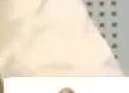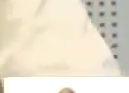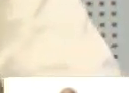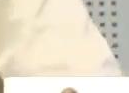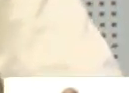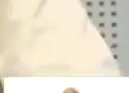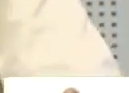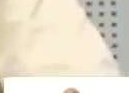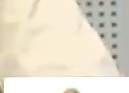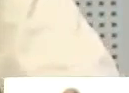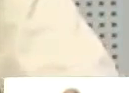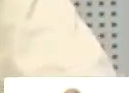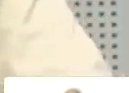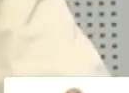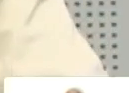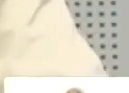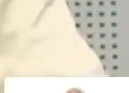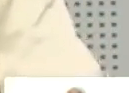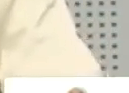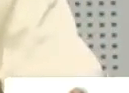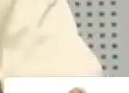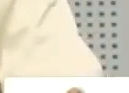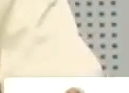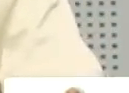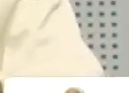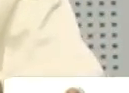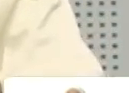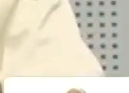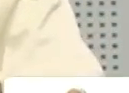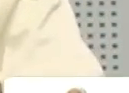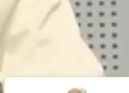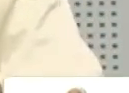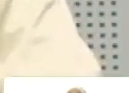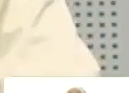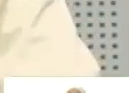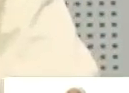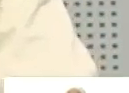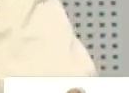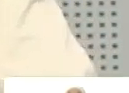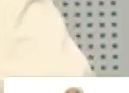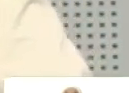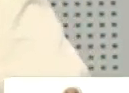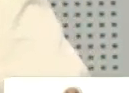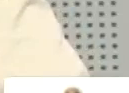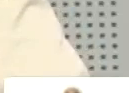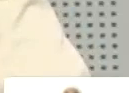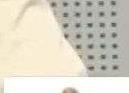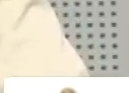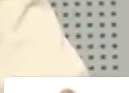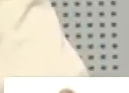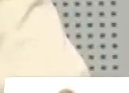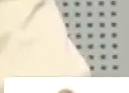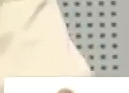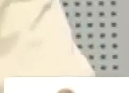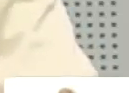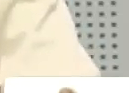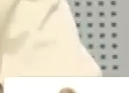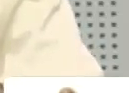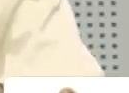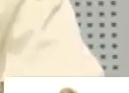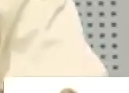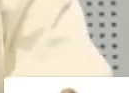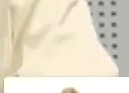siglos por su igualdad, por su liberación, por su independencia, por su